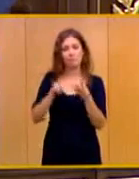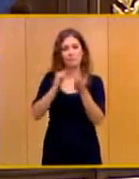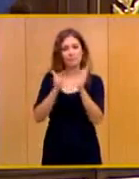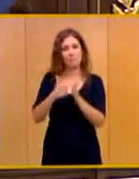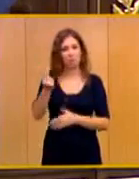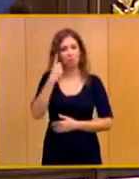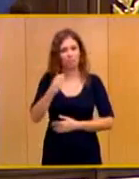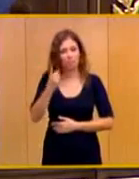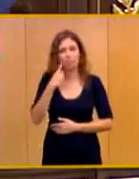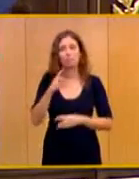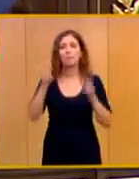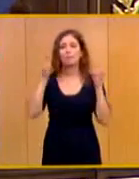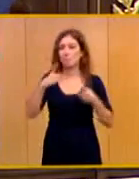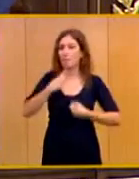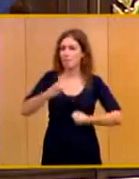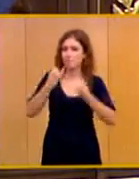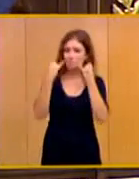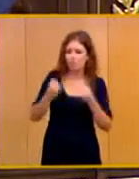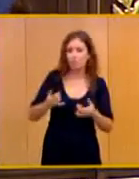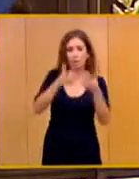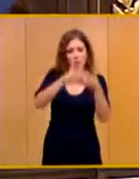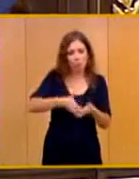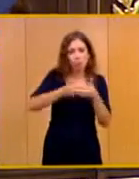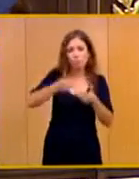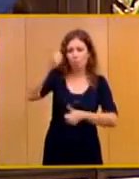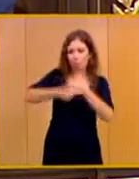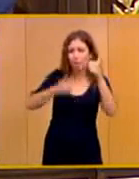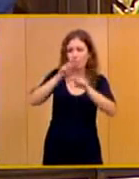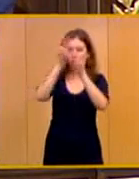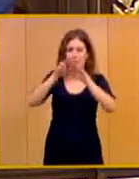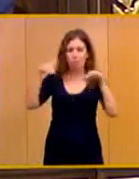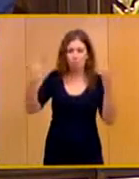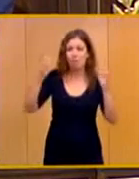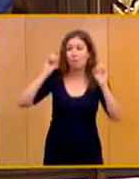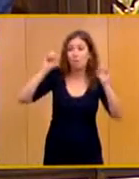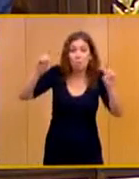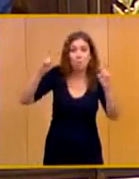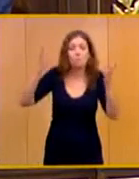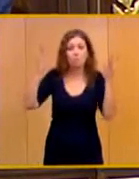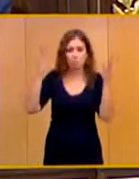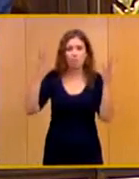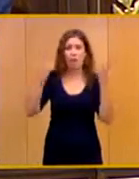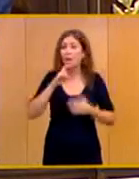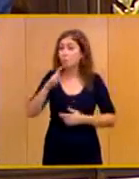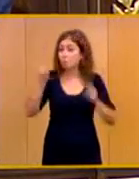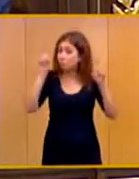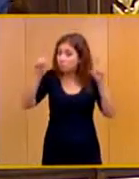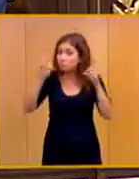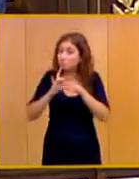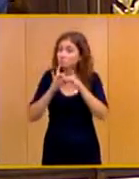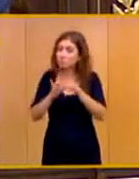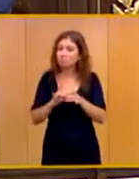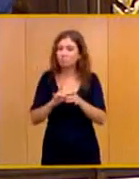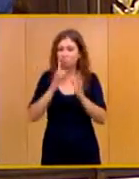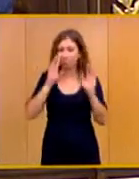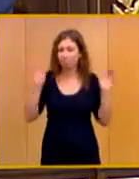de energía, de industria, de competitividad, de internacionalización, de educación, donde, por cierto, hemos dedicado,